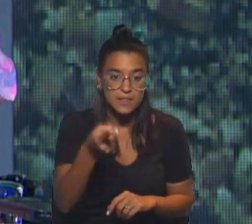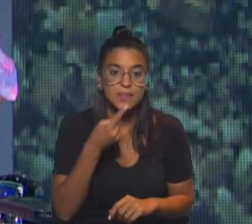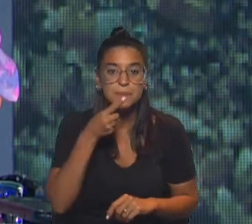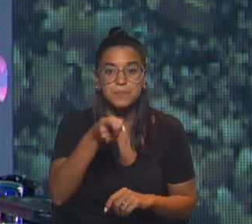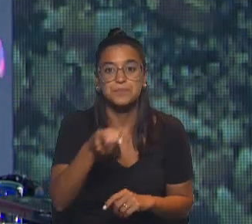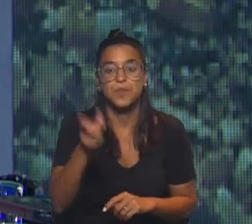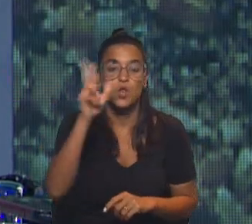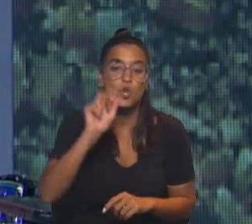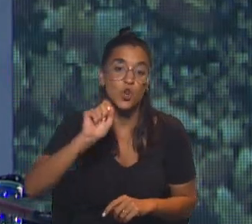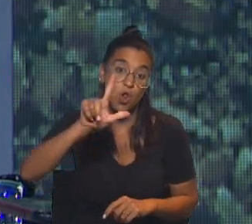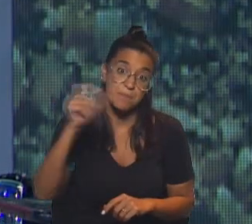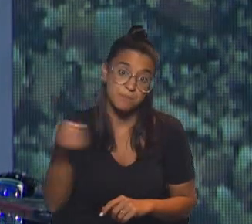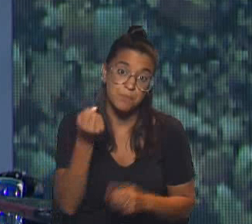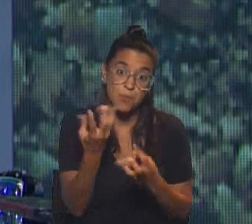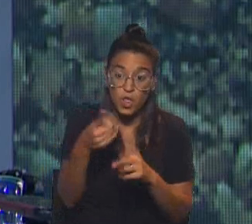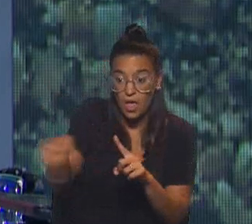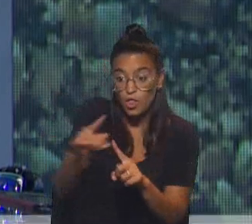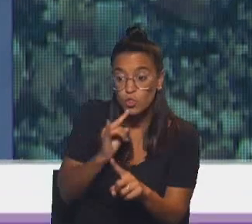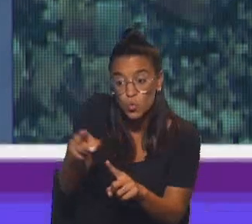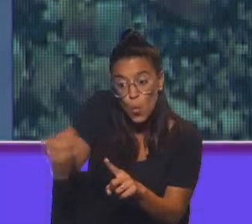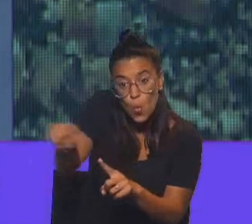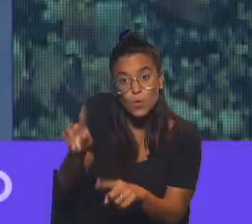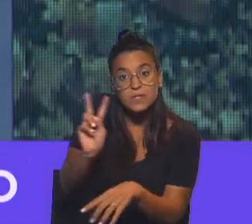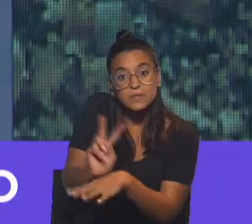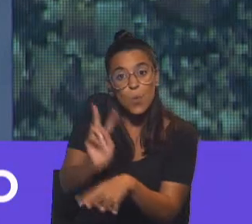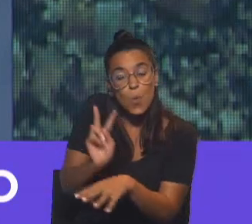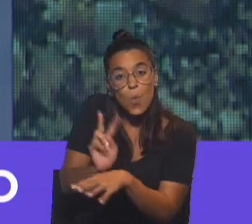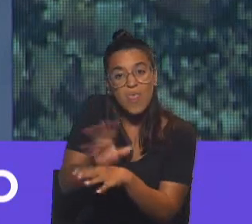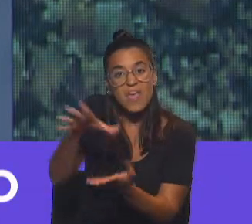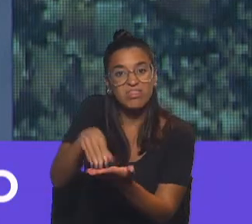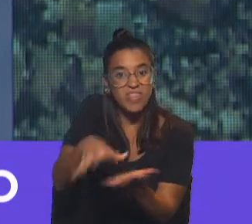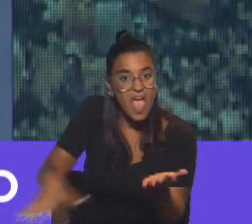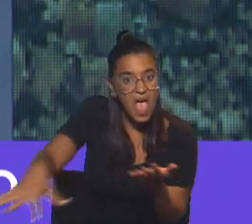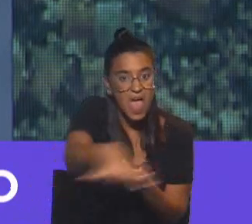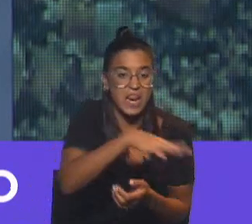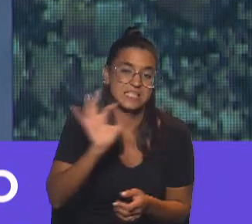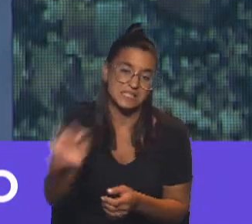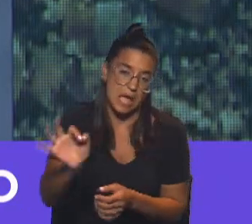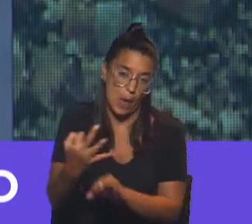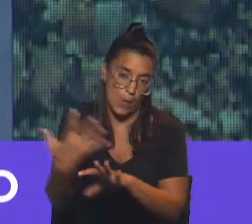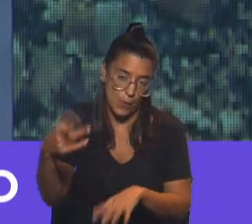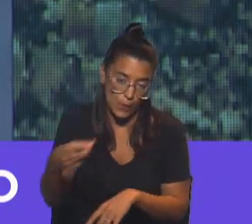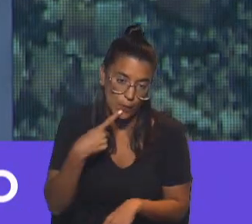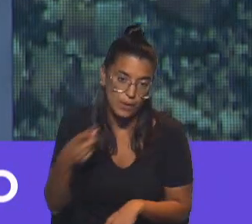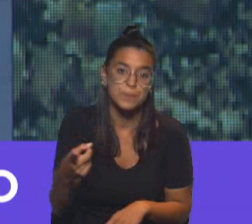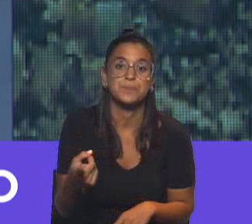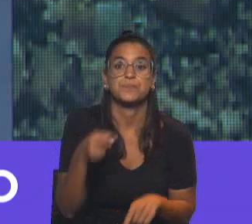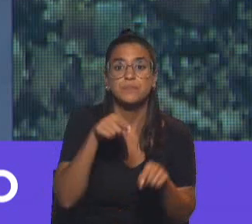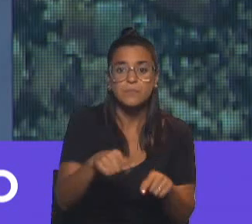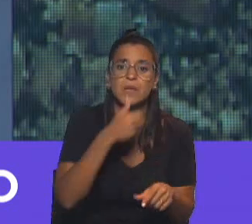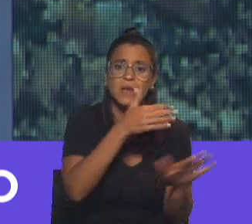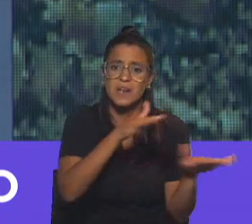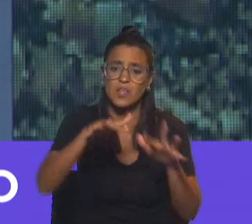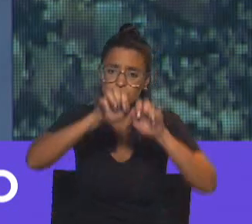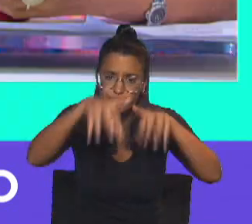este rol, ¿no? Porque ellos son los que saben cuidar la Pachamama, ¿no? Claro. En estos días hemos visto desde desbordes de